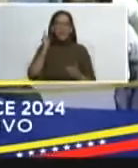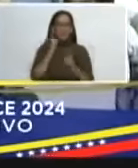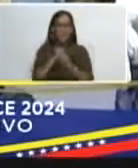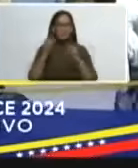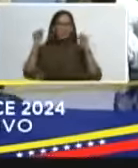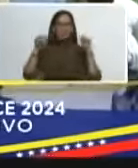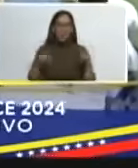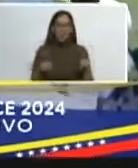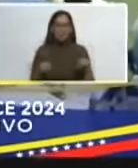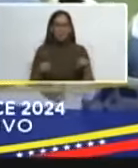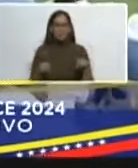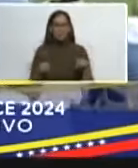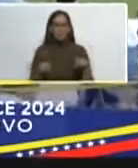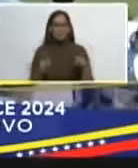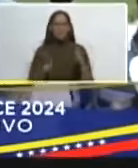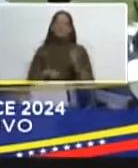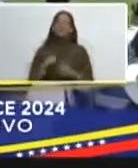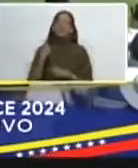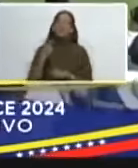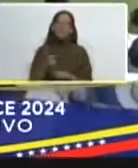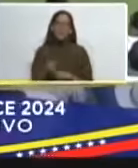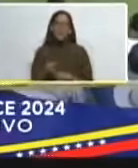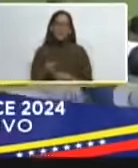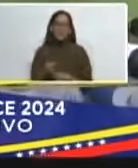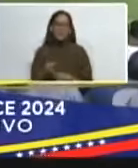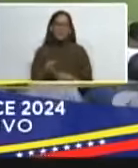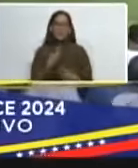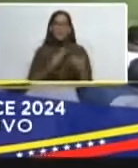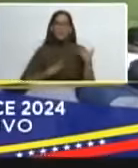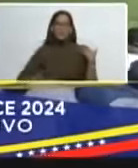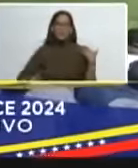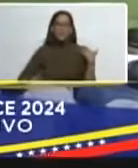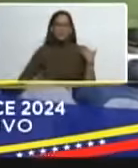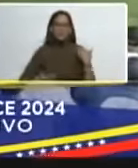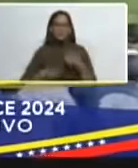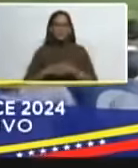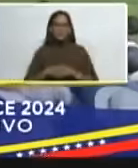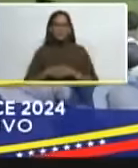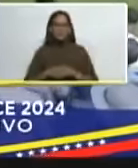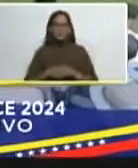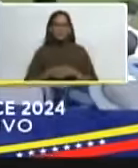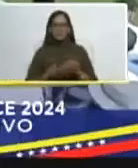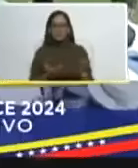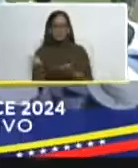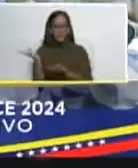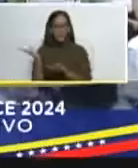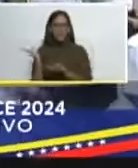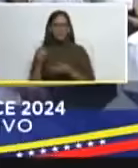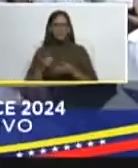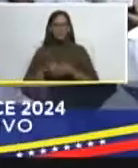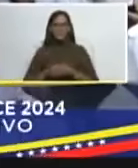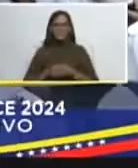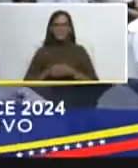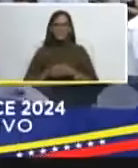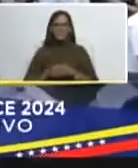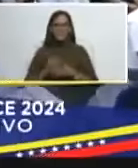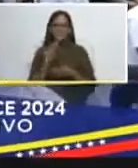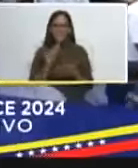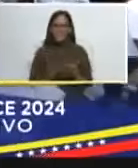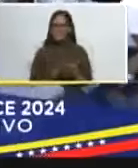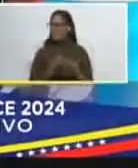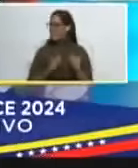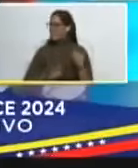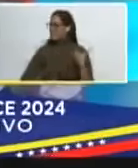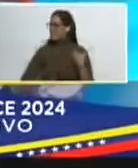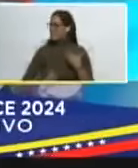hoy y de mañana. Vicepresidenta, dale con todo. Gracias, presidente.